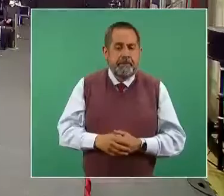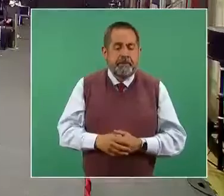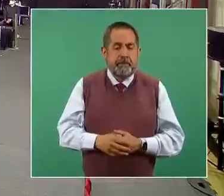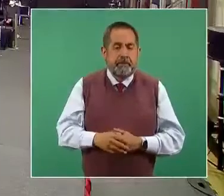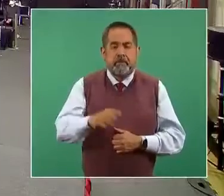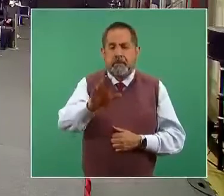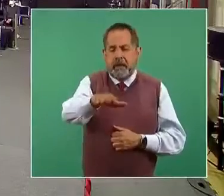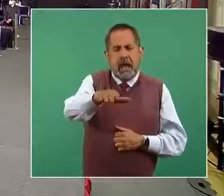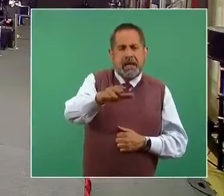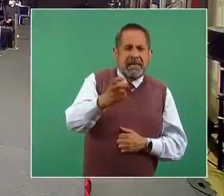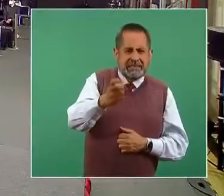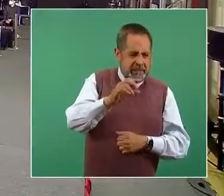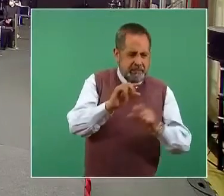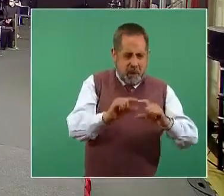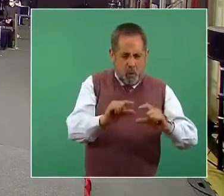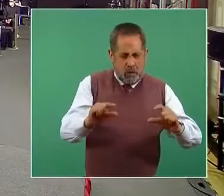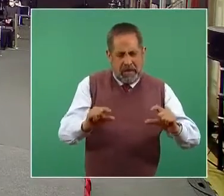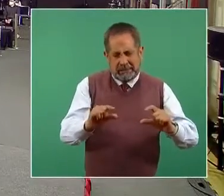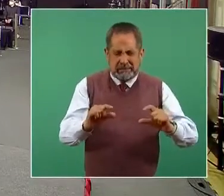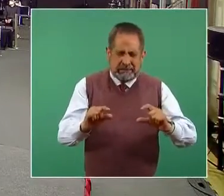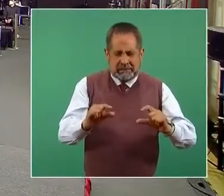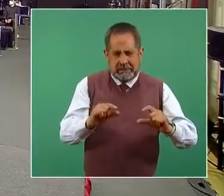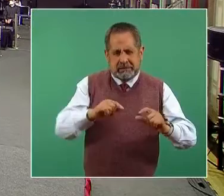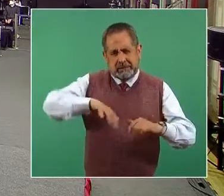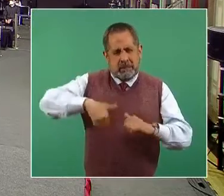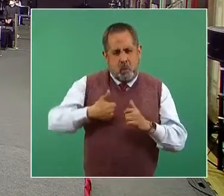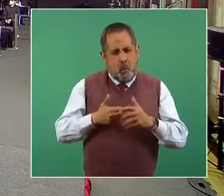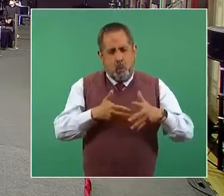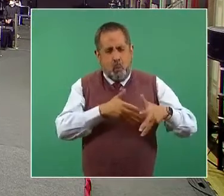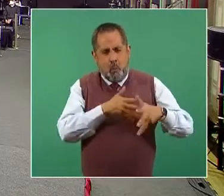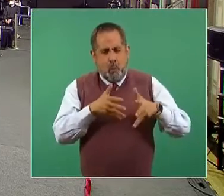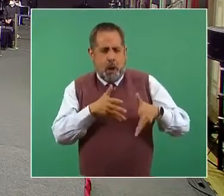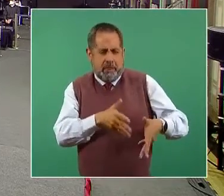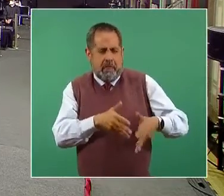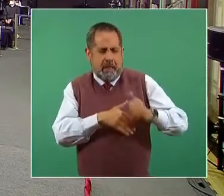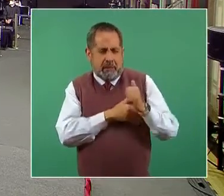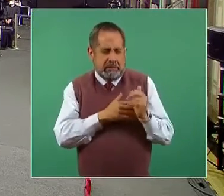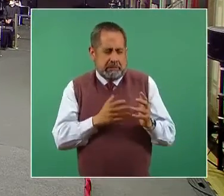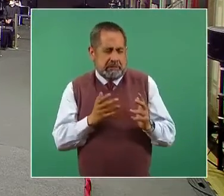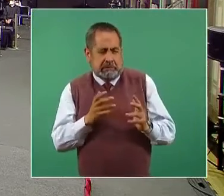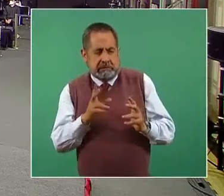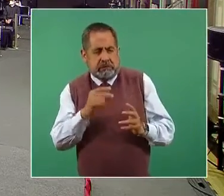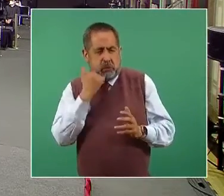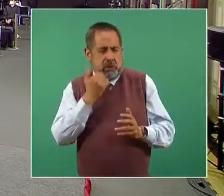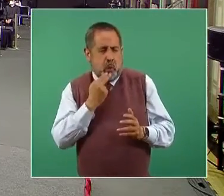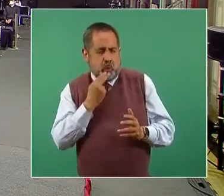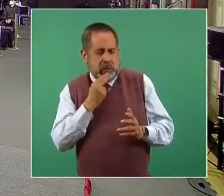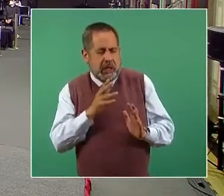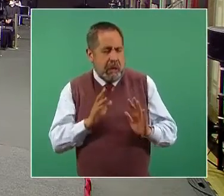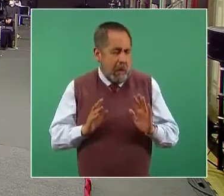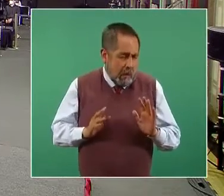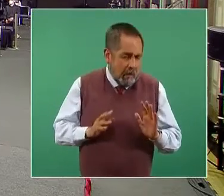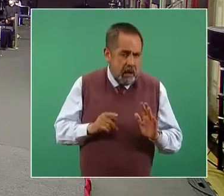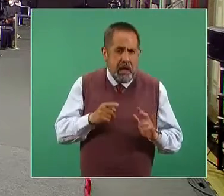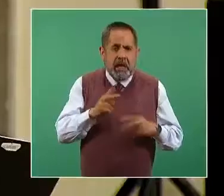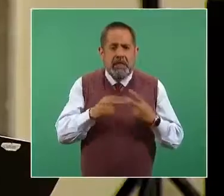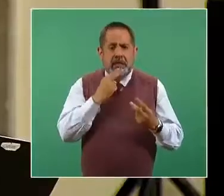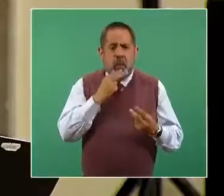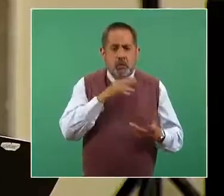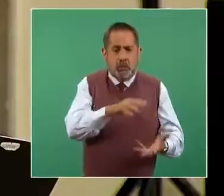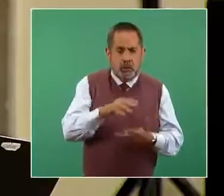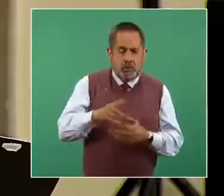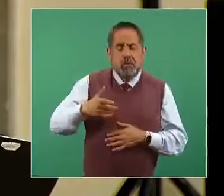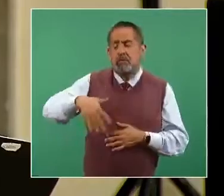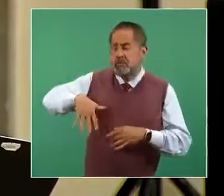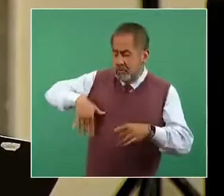Llegaron allá y que tenían, digamos que guardadas con esta precaución, ¿qué se va a hacer con ellas? O sea, siguen